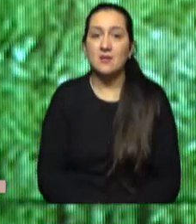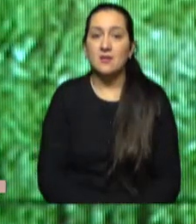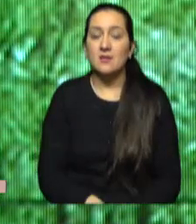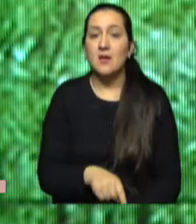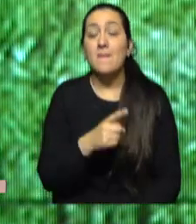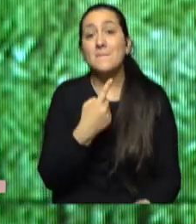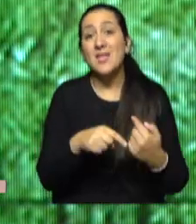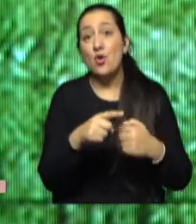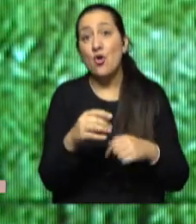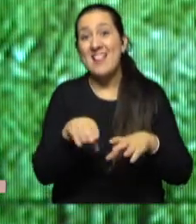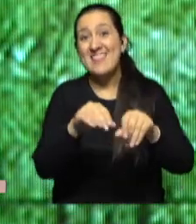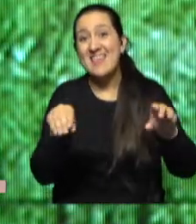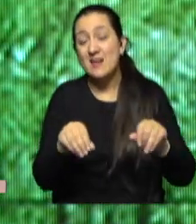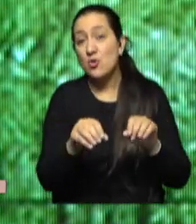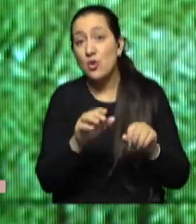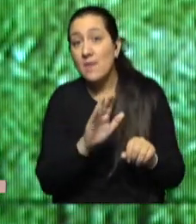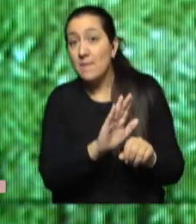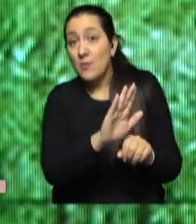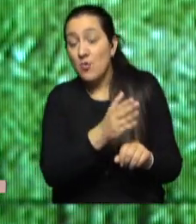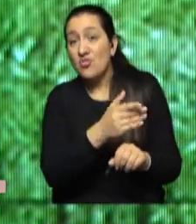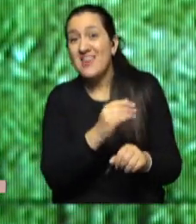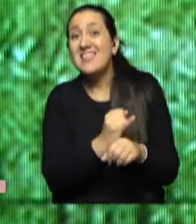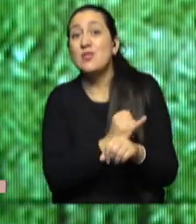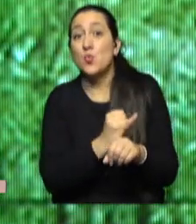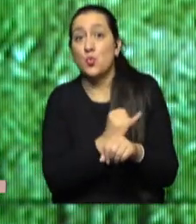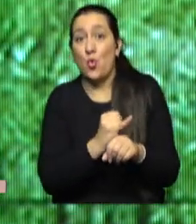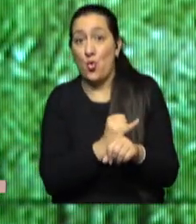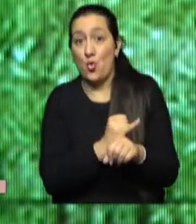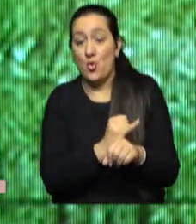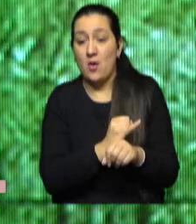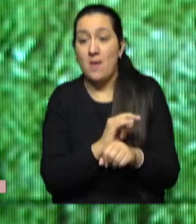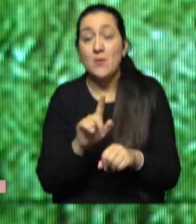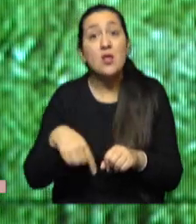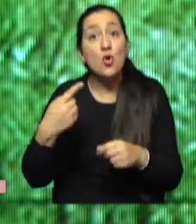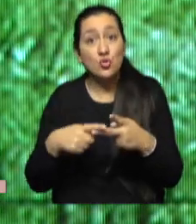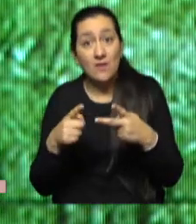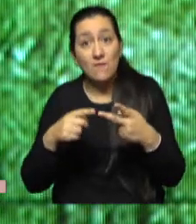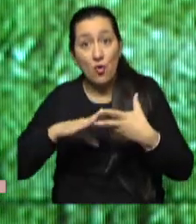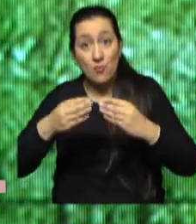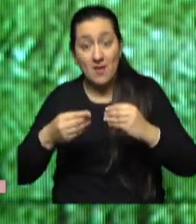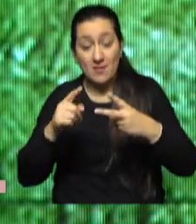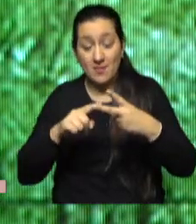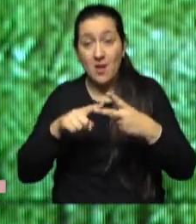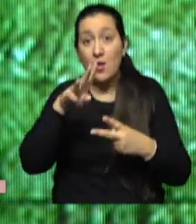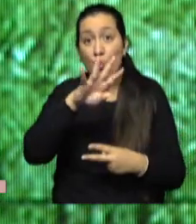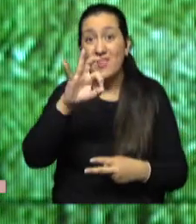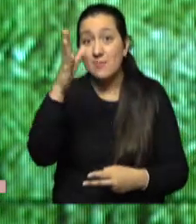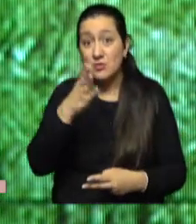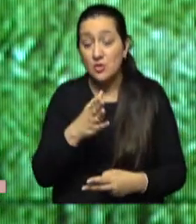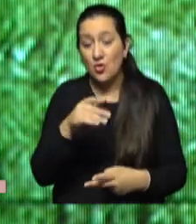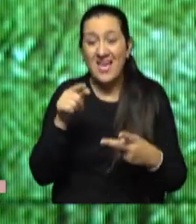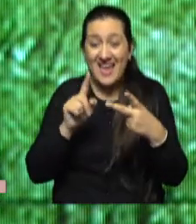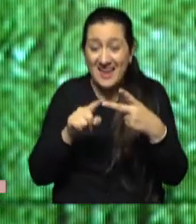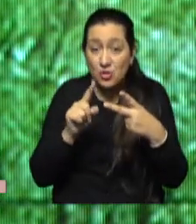es del instituto hay otros una cantidad importante el 40% de los colonos Son colonos propietarios son